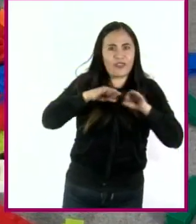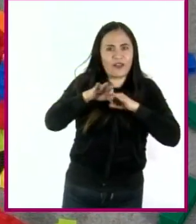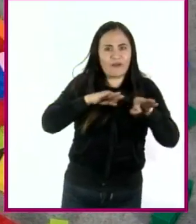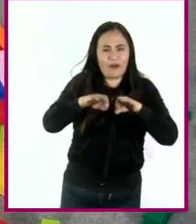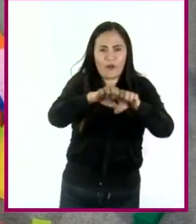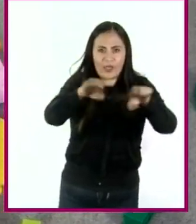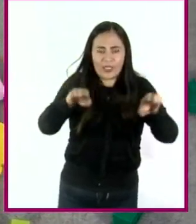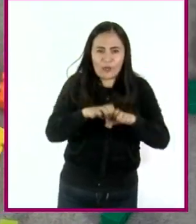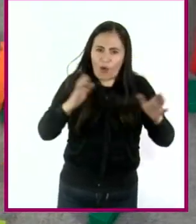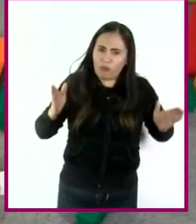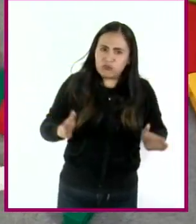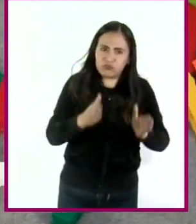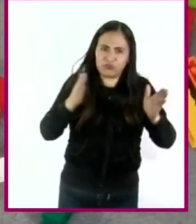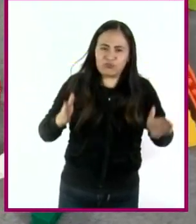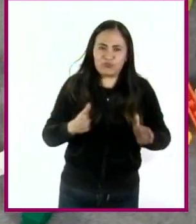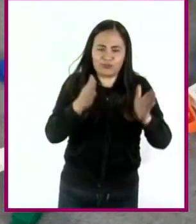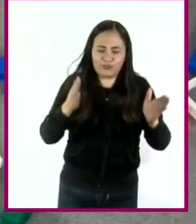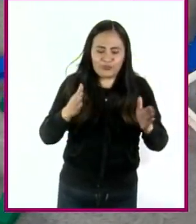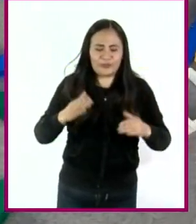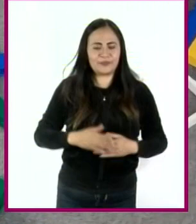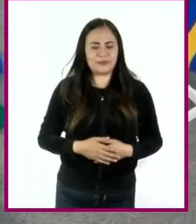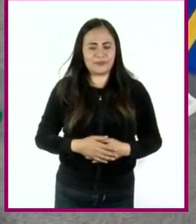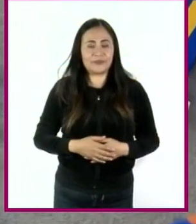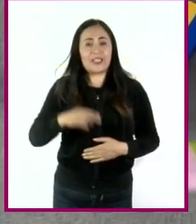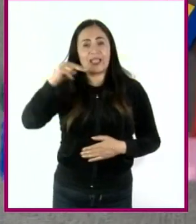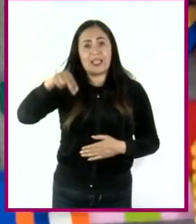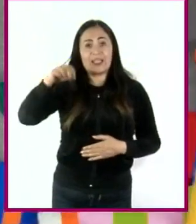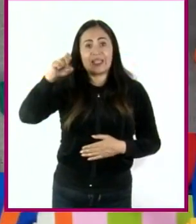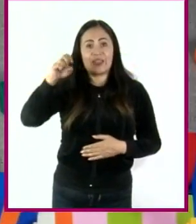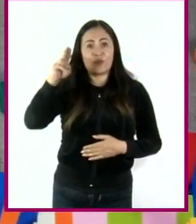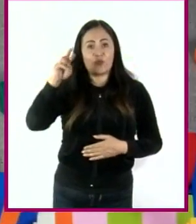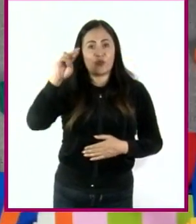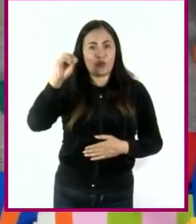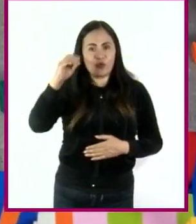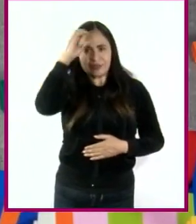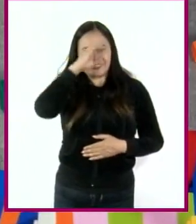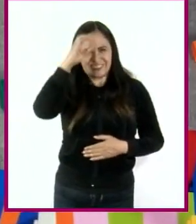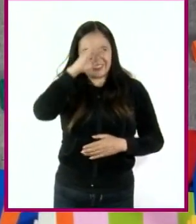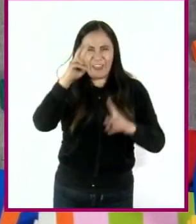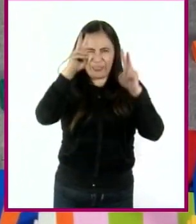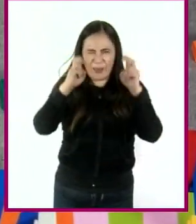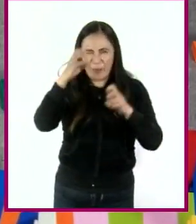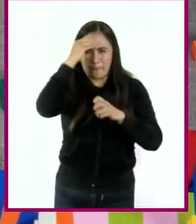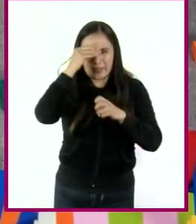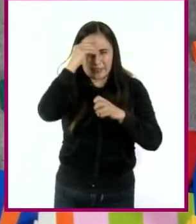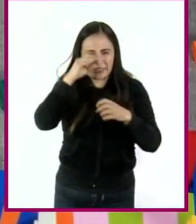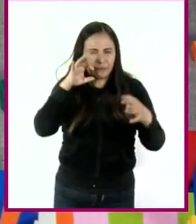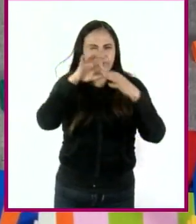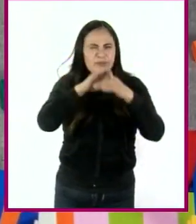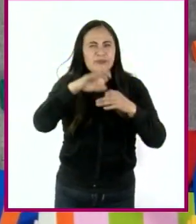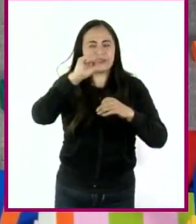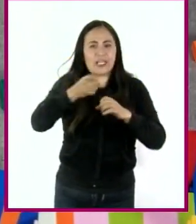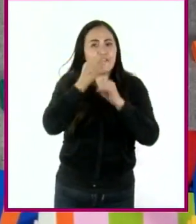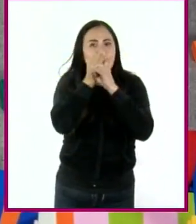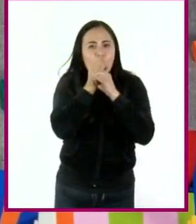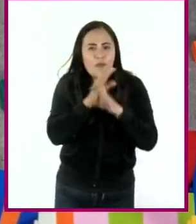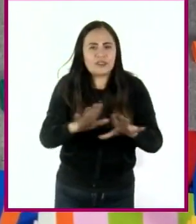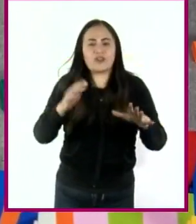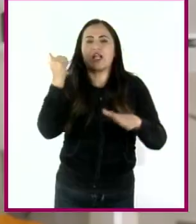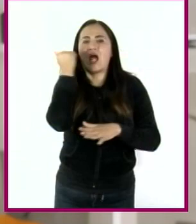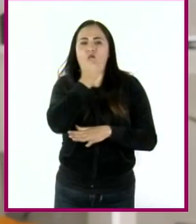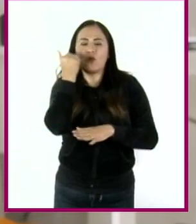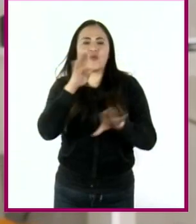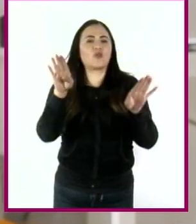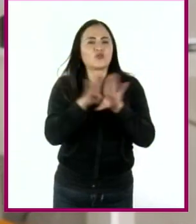equipo. Si algo le encanta a la neurociencia en temas de aprendizaje es presentar la información a los alumnos de